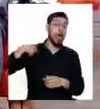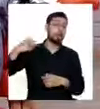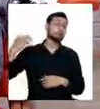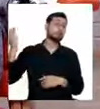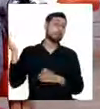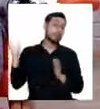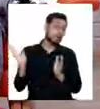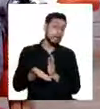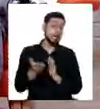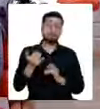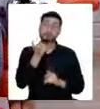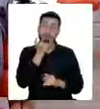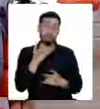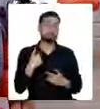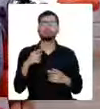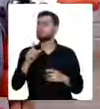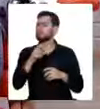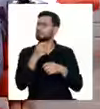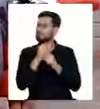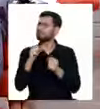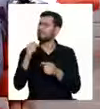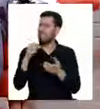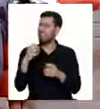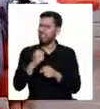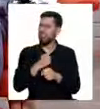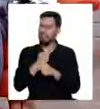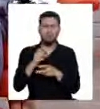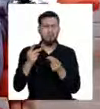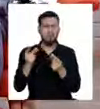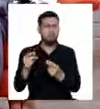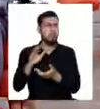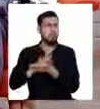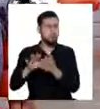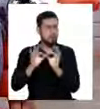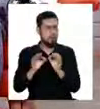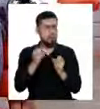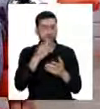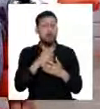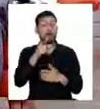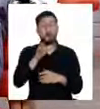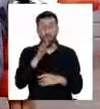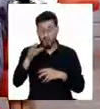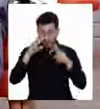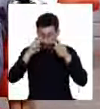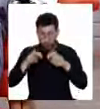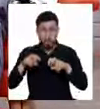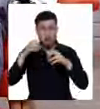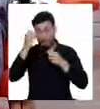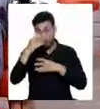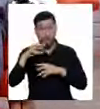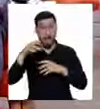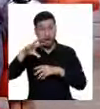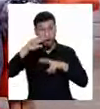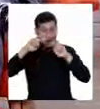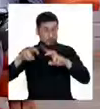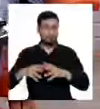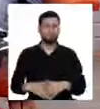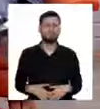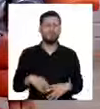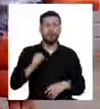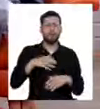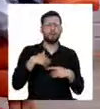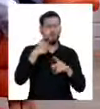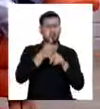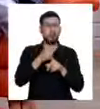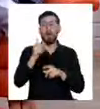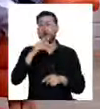algún momento engorroso. Ya sabes que es un trámite bastante rápido que lo puedes hacer. Métete, infórmate, averigua. Y trata de hacerlo